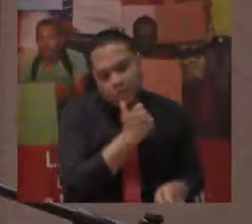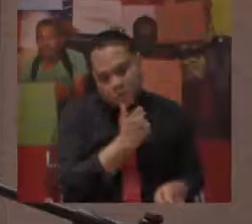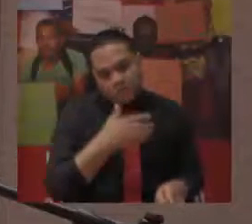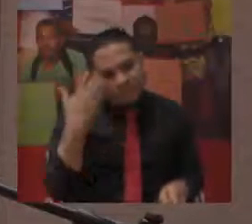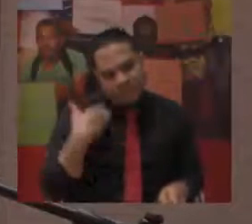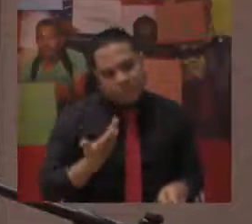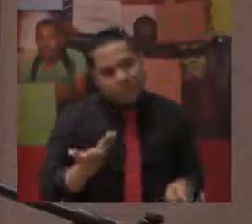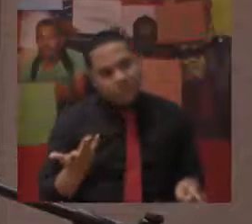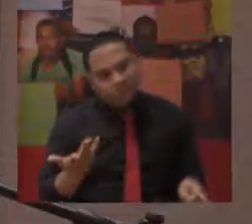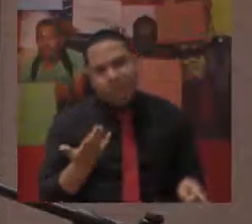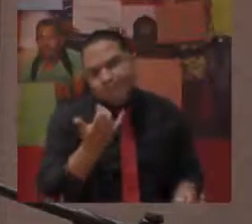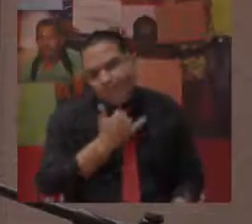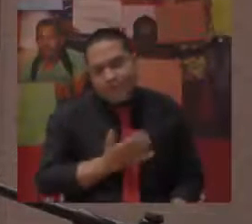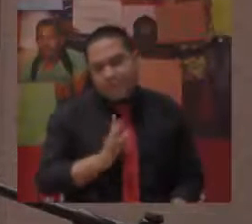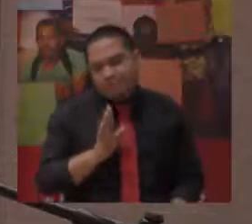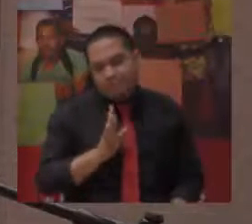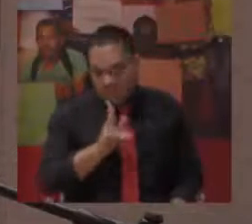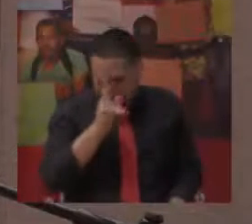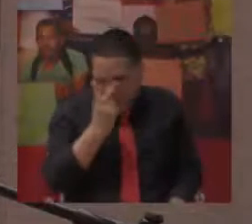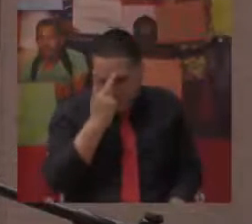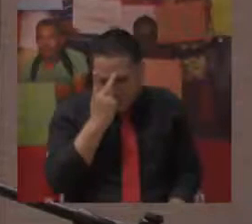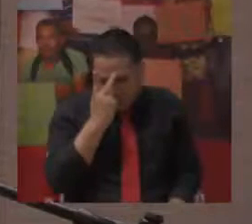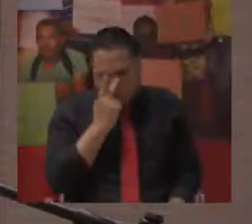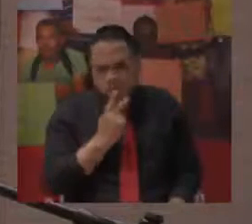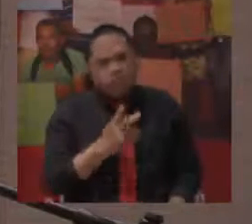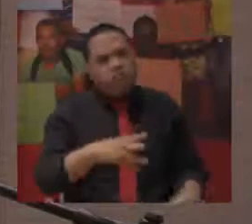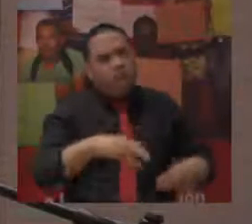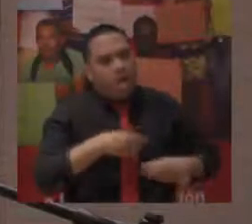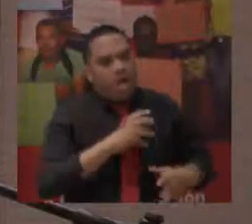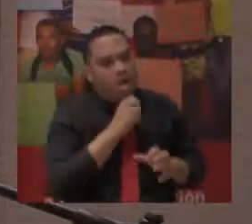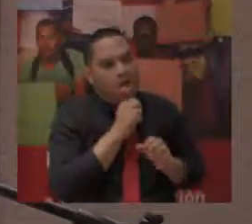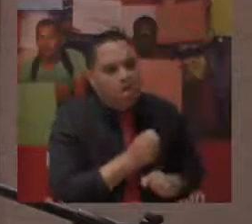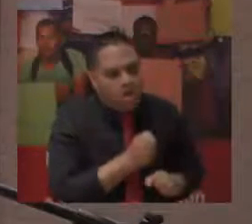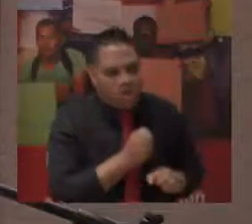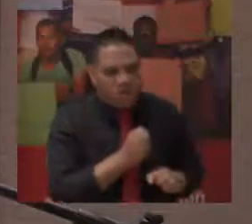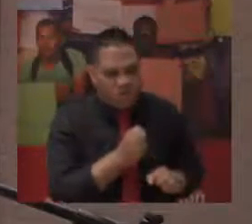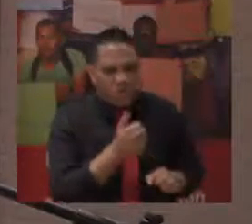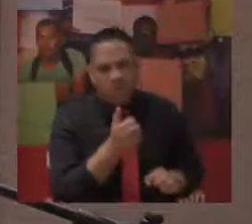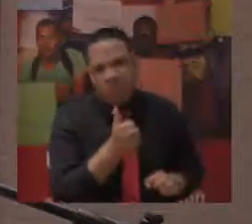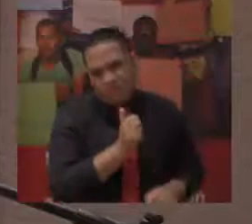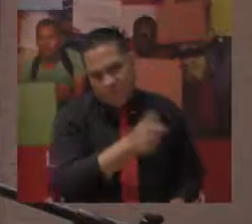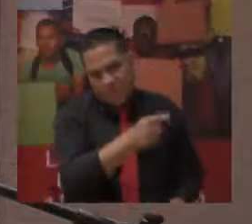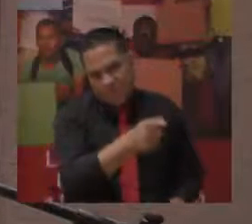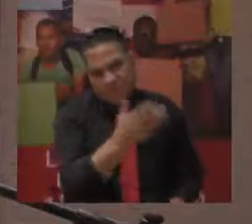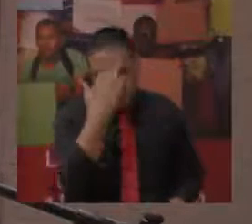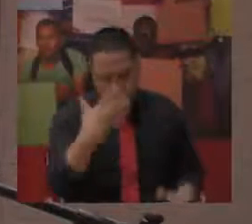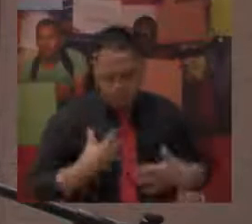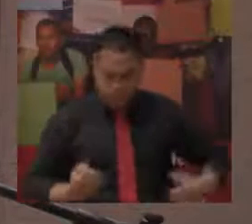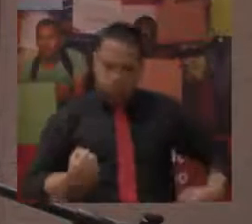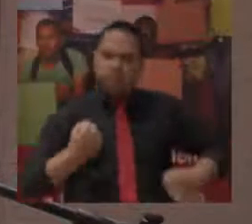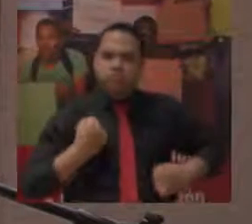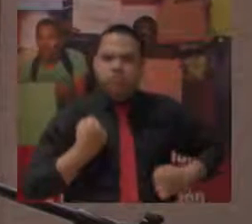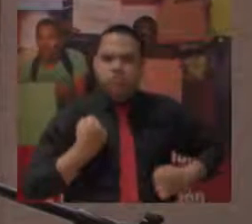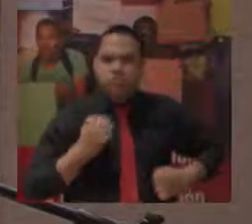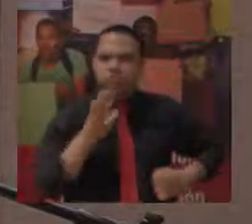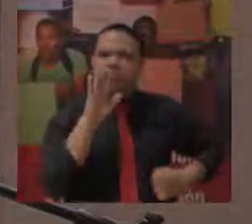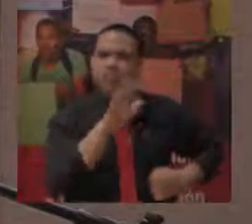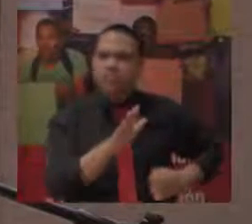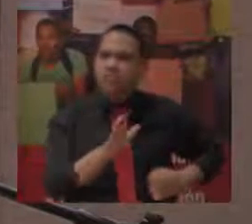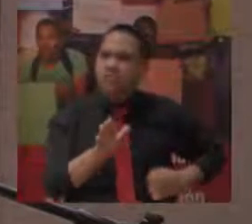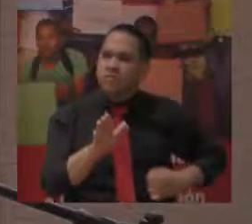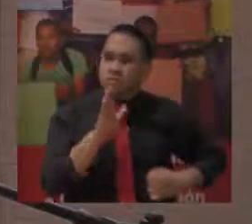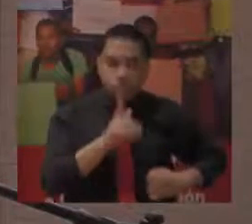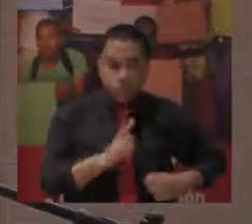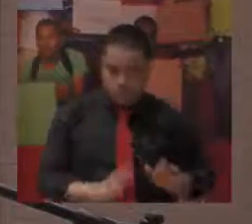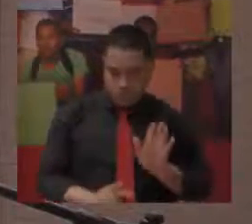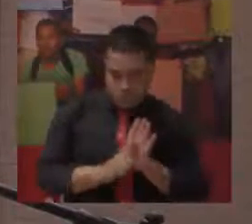en el mal lugar, y les tocó vivir una tragedia, que es empuñar un arma, que es estar en un ejército al servicio de la